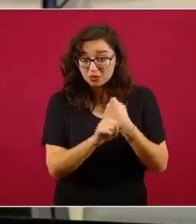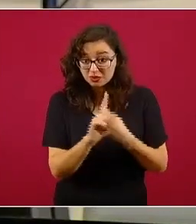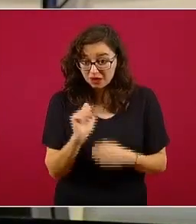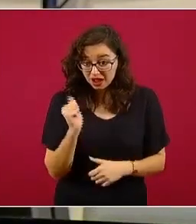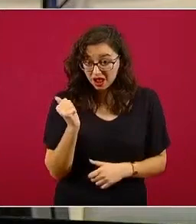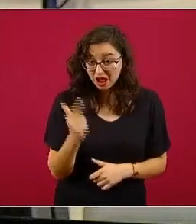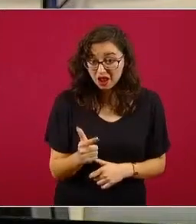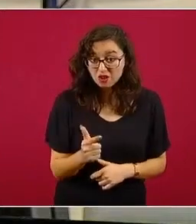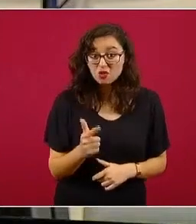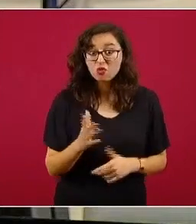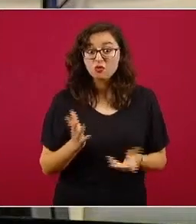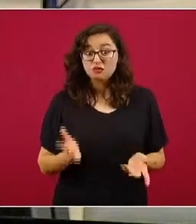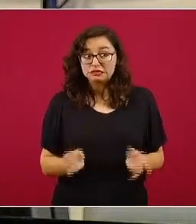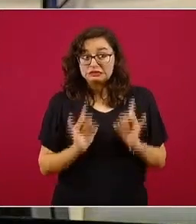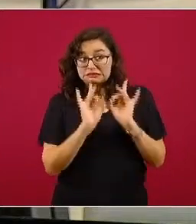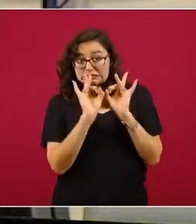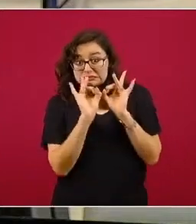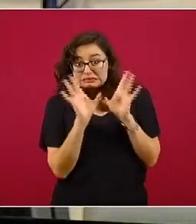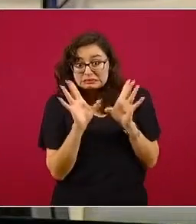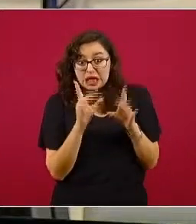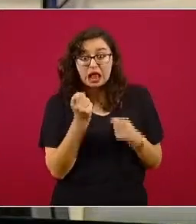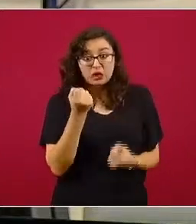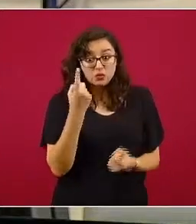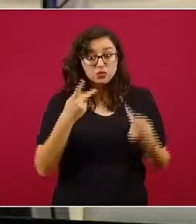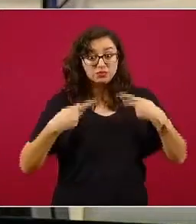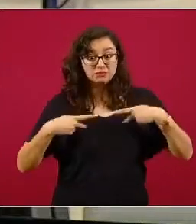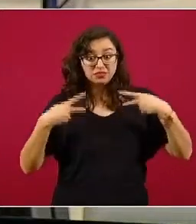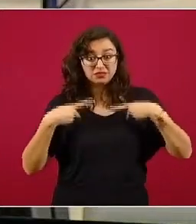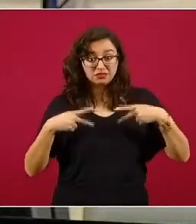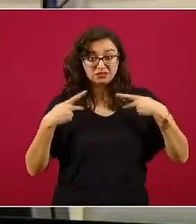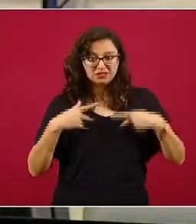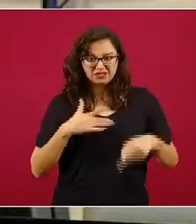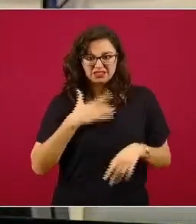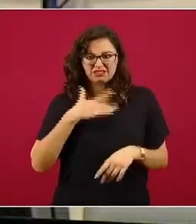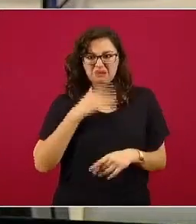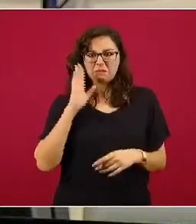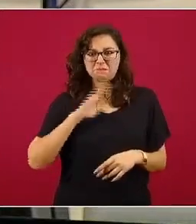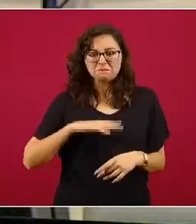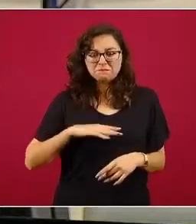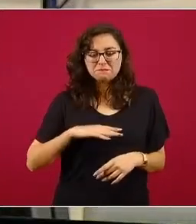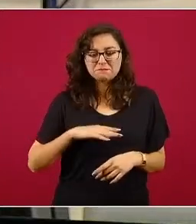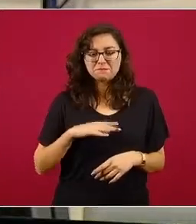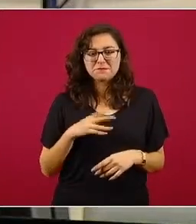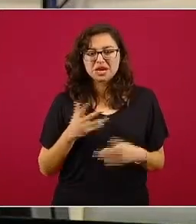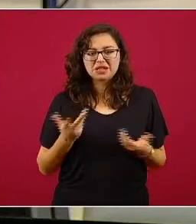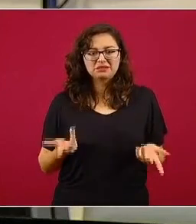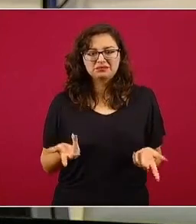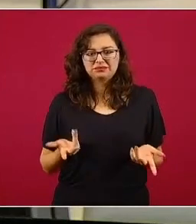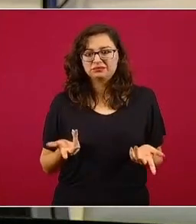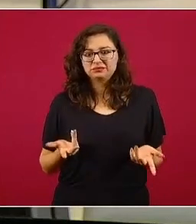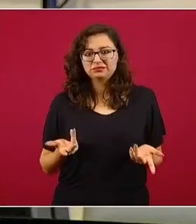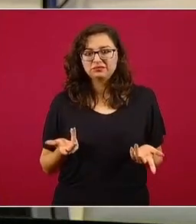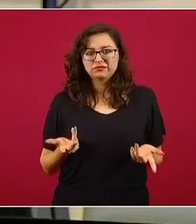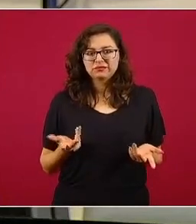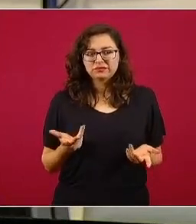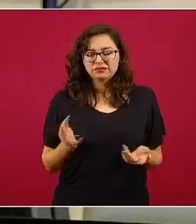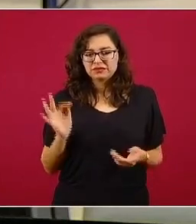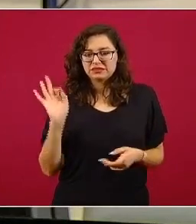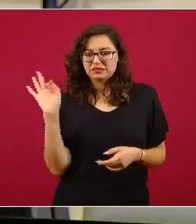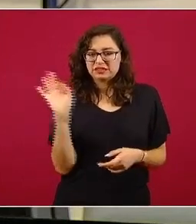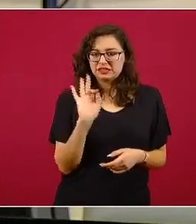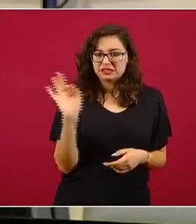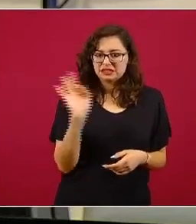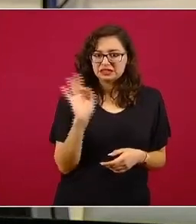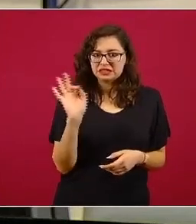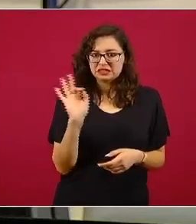hubo algún contratiempo con algunas personas que tenían cierta afección y pues se ha sugerido